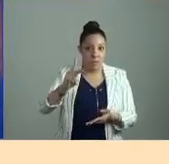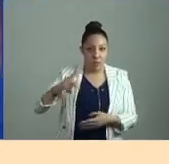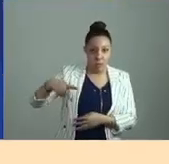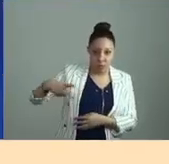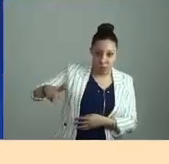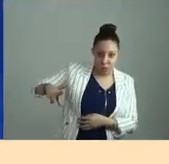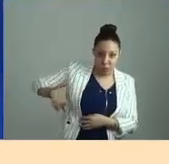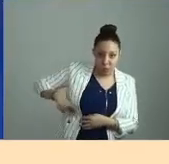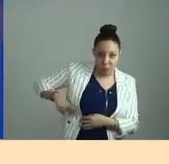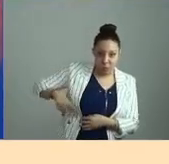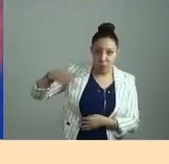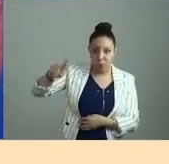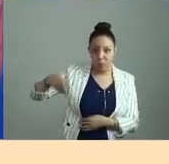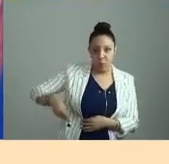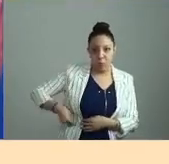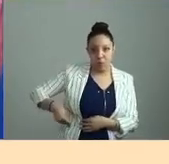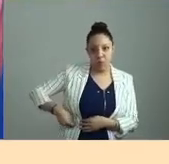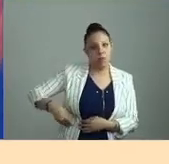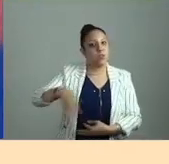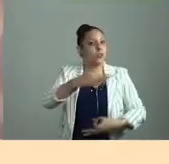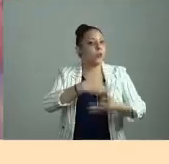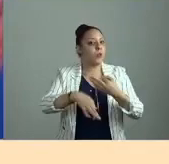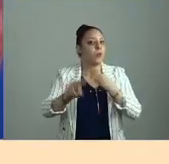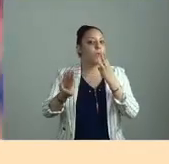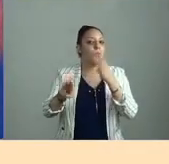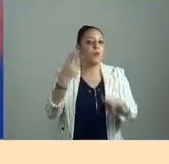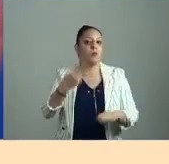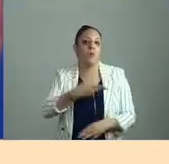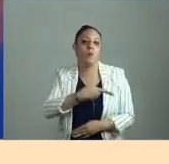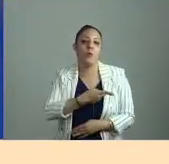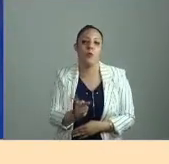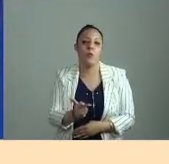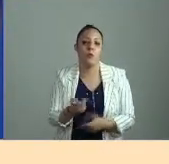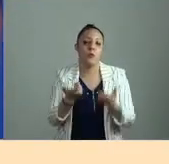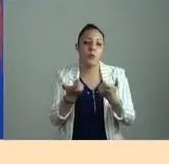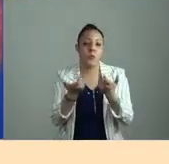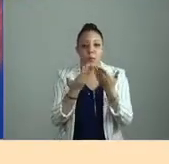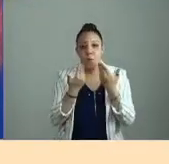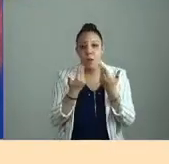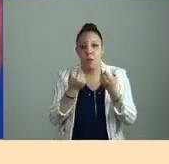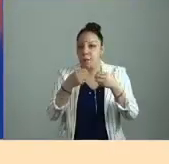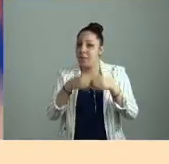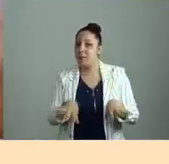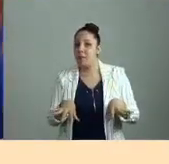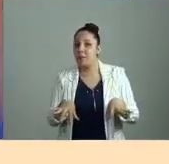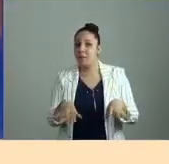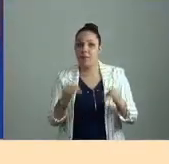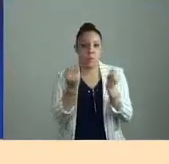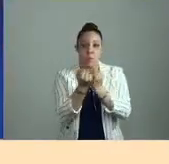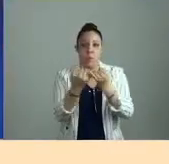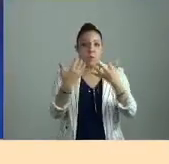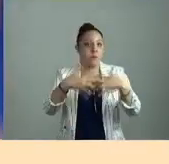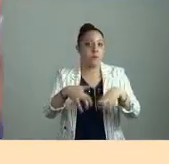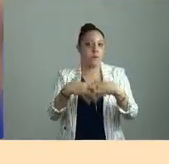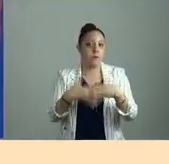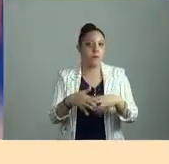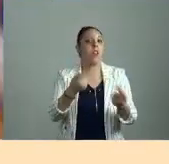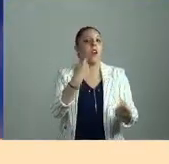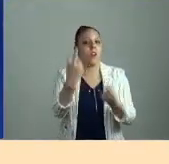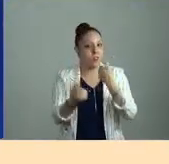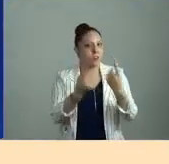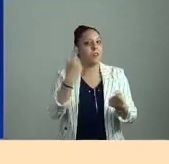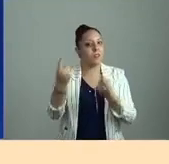pesar de esto con el desarrollo de la gran industria no ha introducido en la